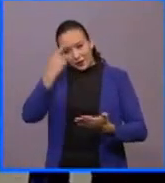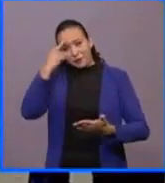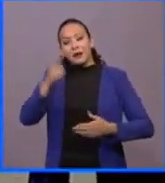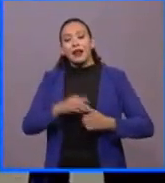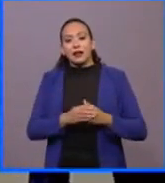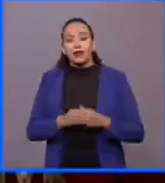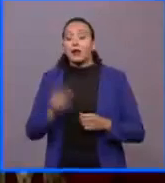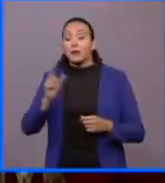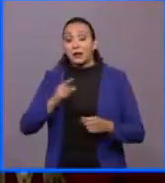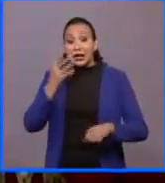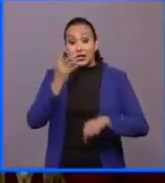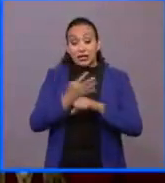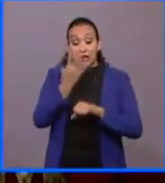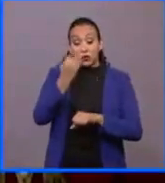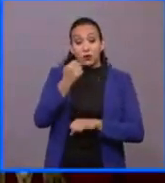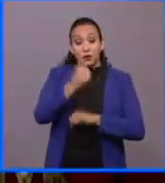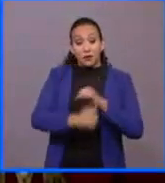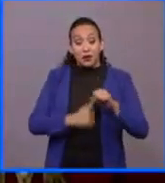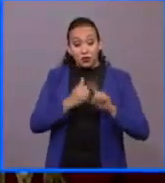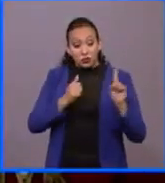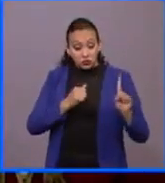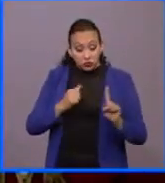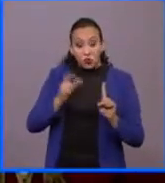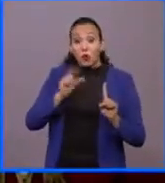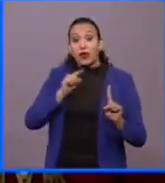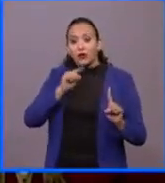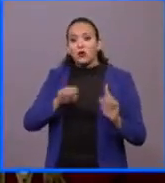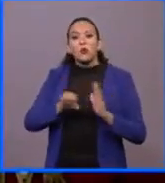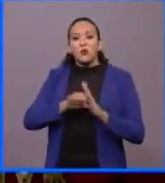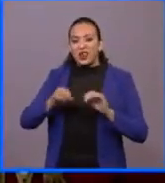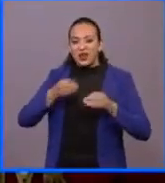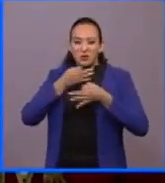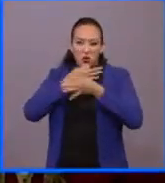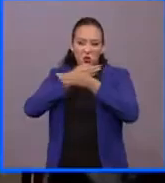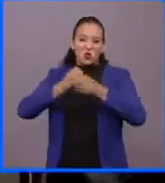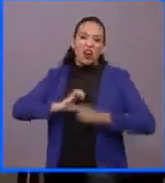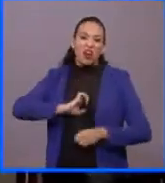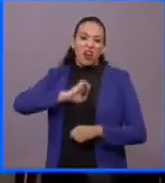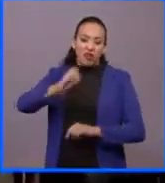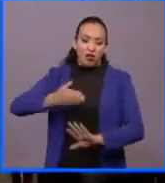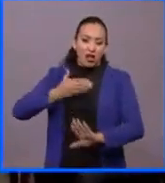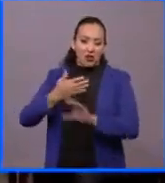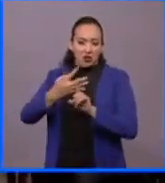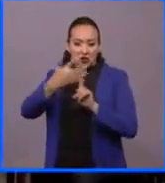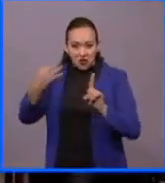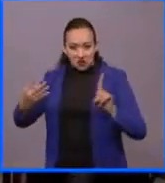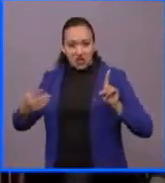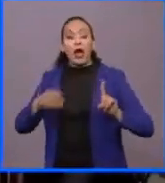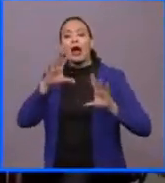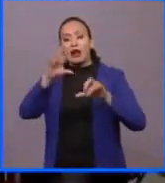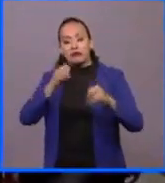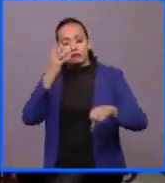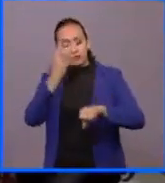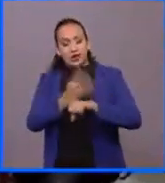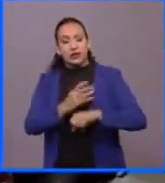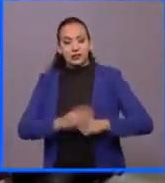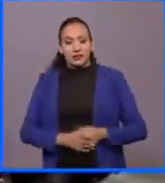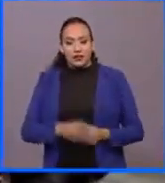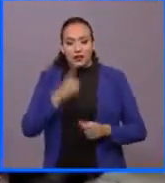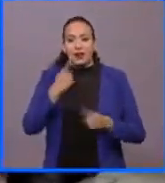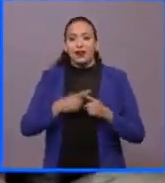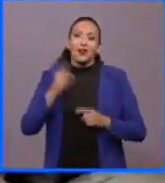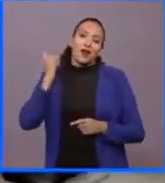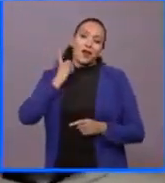con 9 años de prisión a quienes emitan discursos de odio en contra de las personas de la diversidad sexual. Destacó